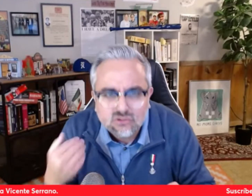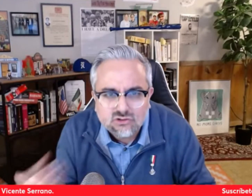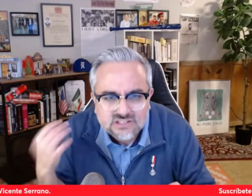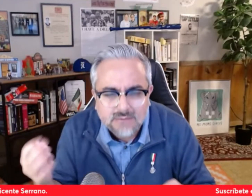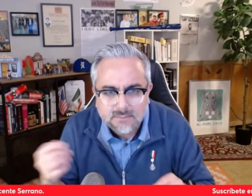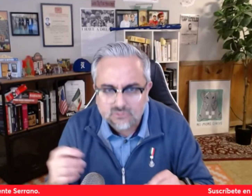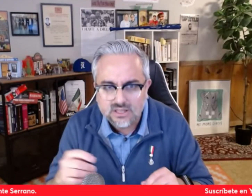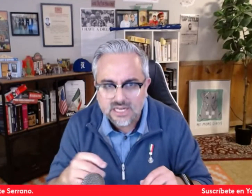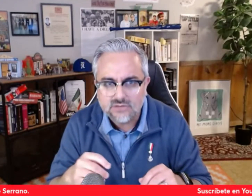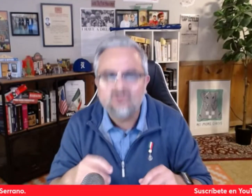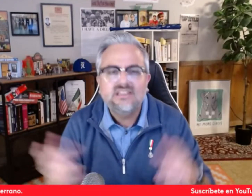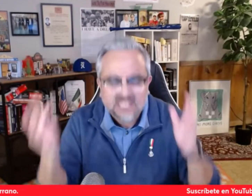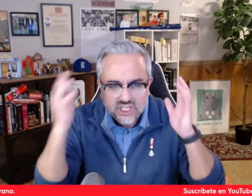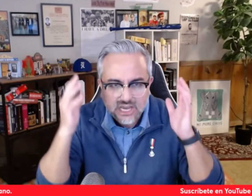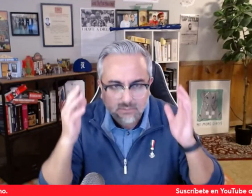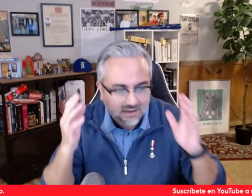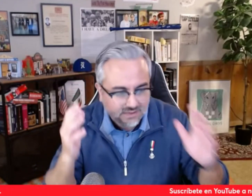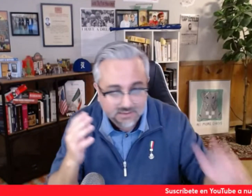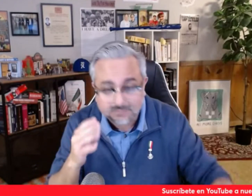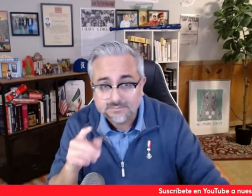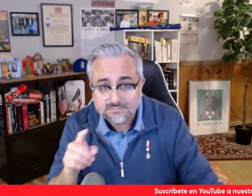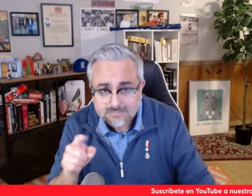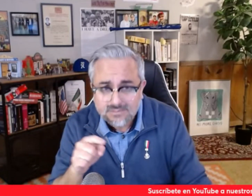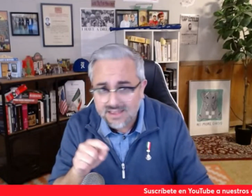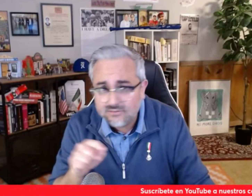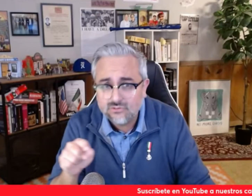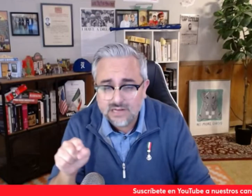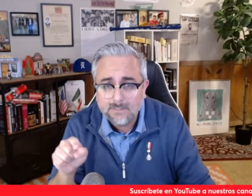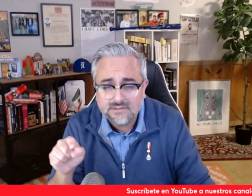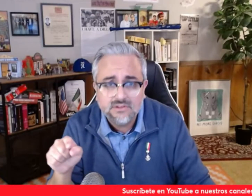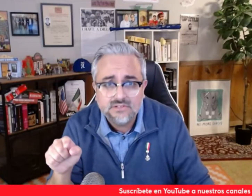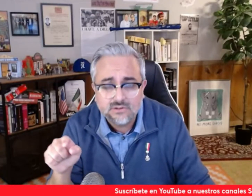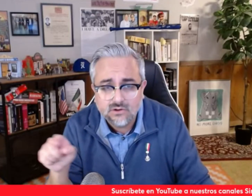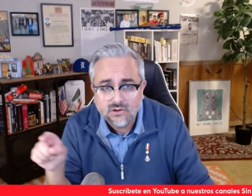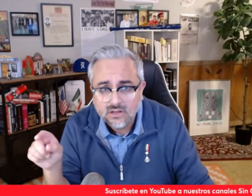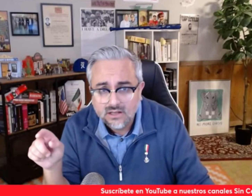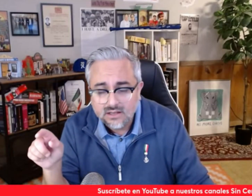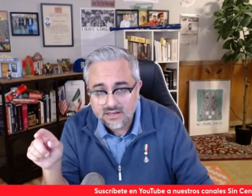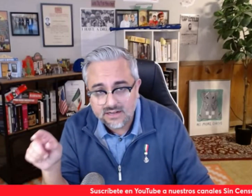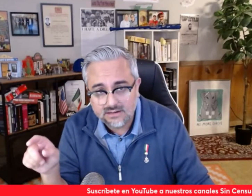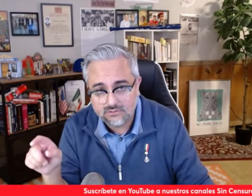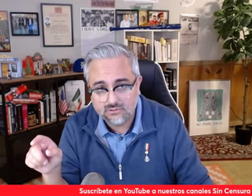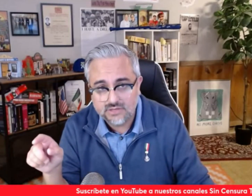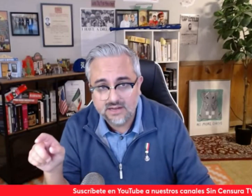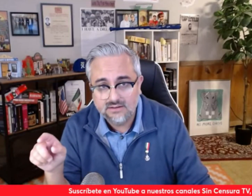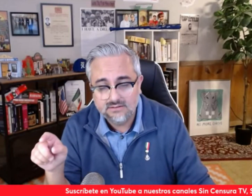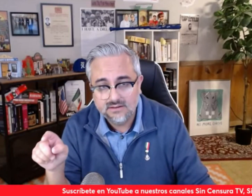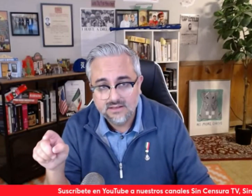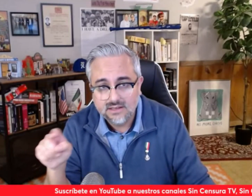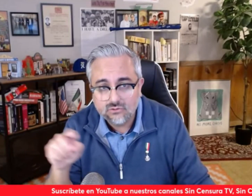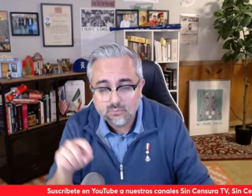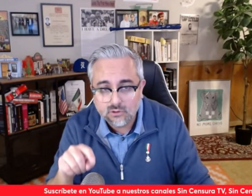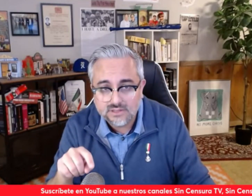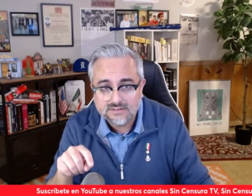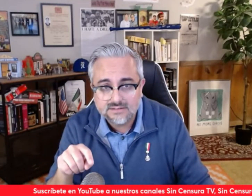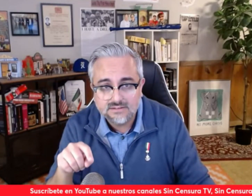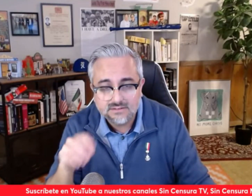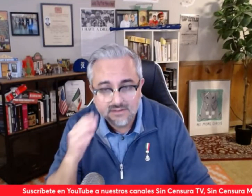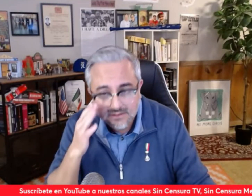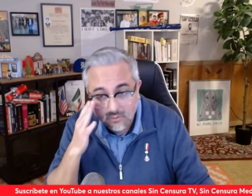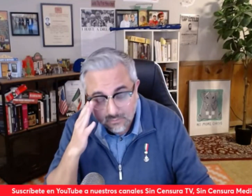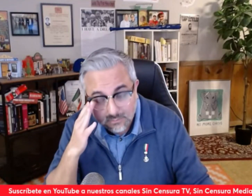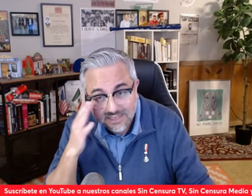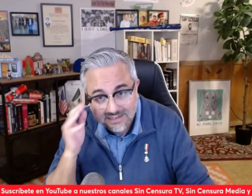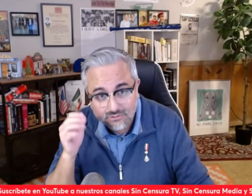y nosotros sí sabemos de derecho. ¿Ustedes qué chingados van a saber? Eso se le han pasado diciéndolo en las redes sociales, en sus